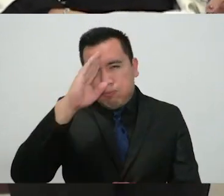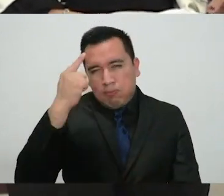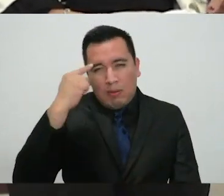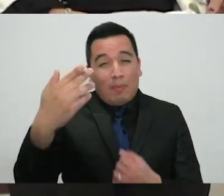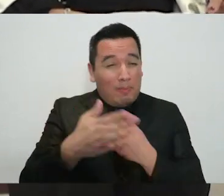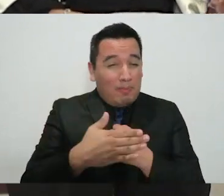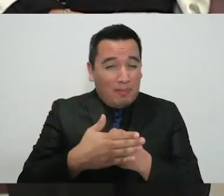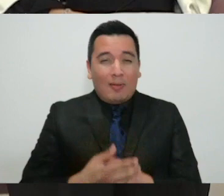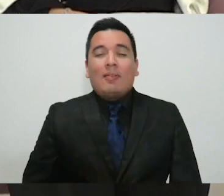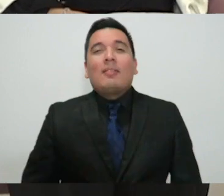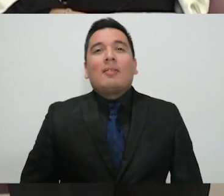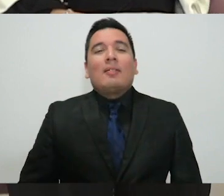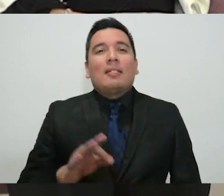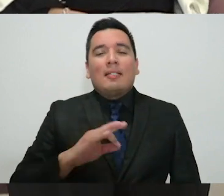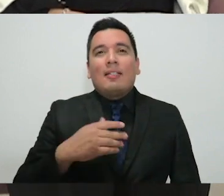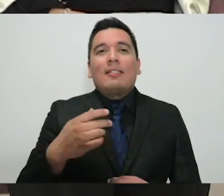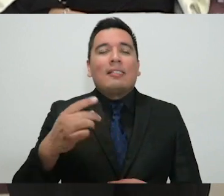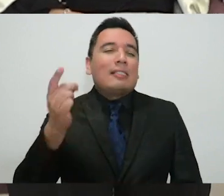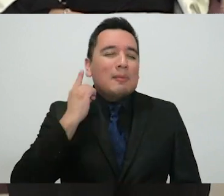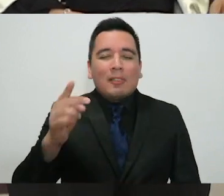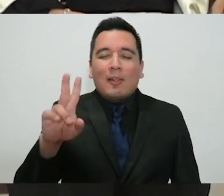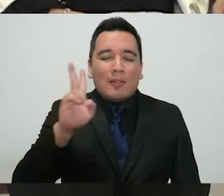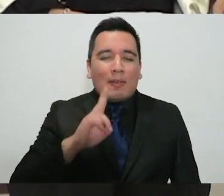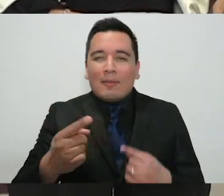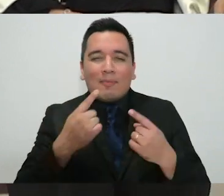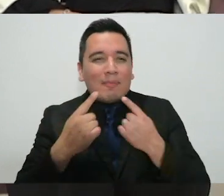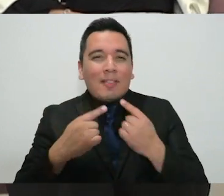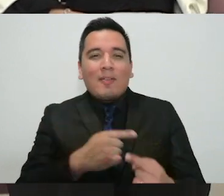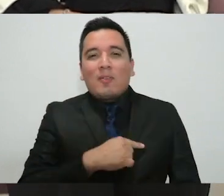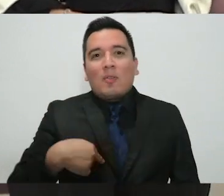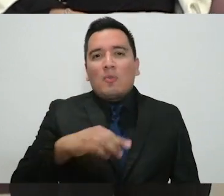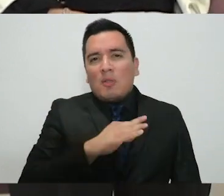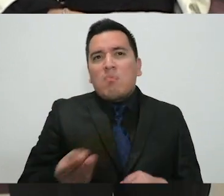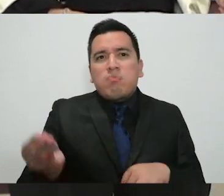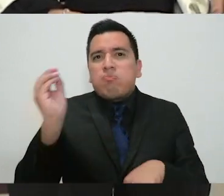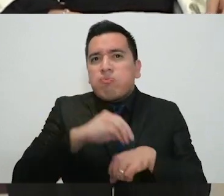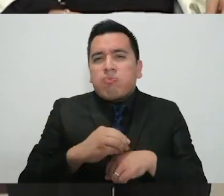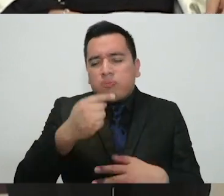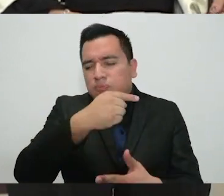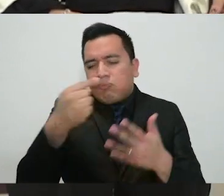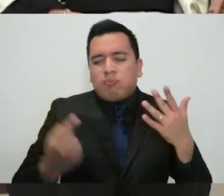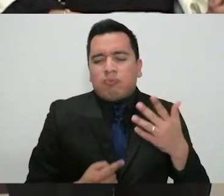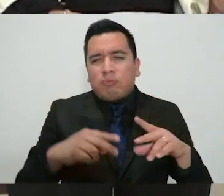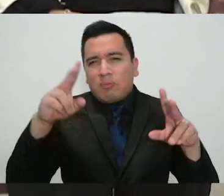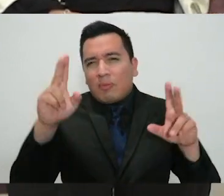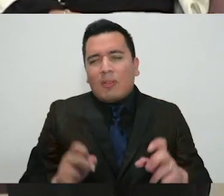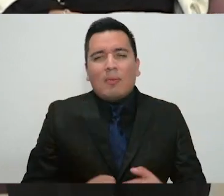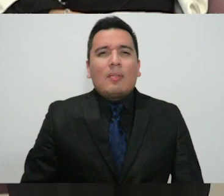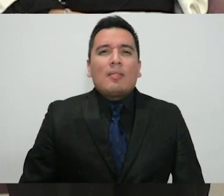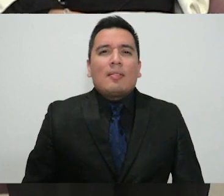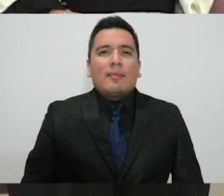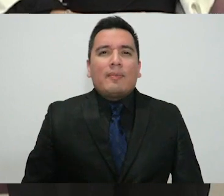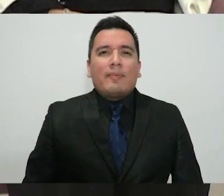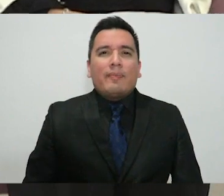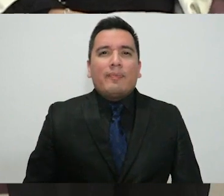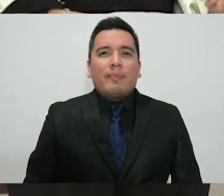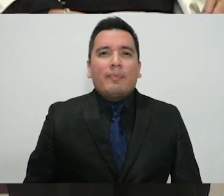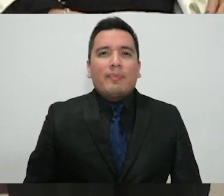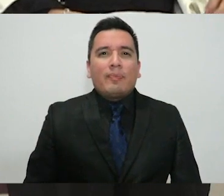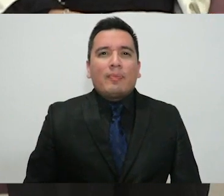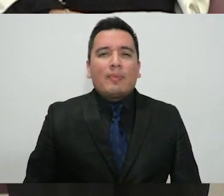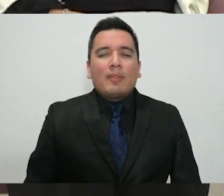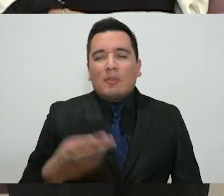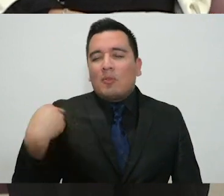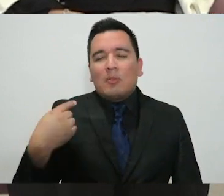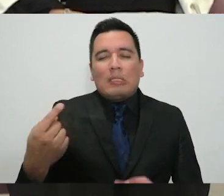próxima legislatura. Hay que ver de qué manera se pueden incluir todos estos temas que mencionamos el